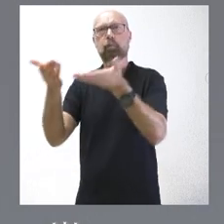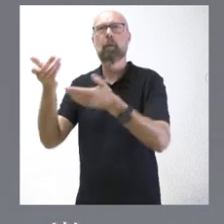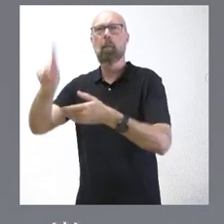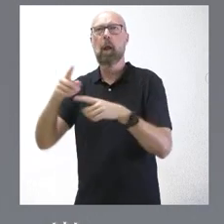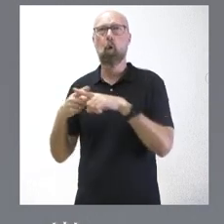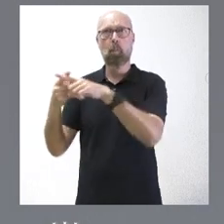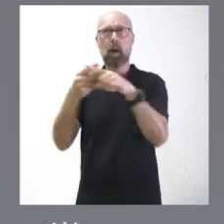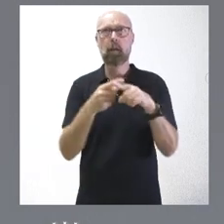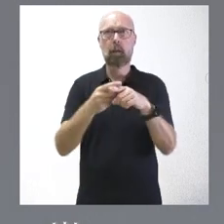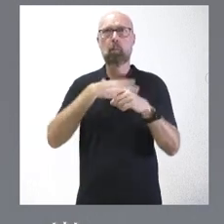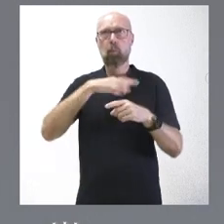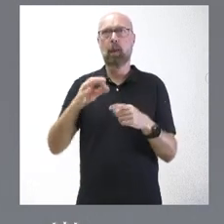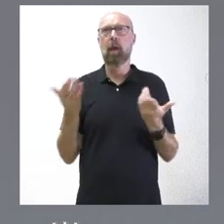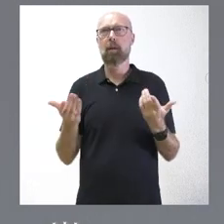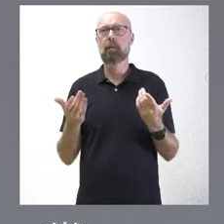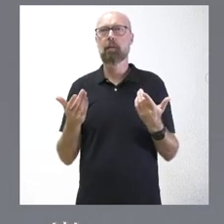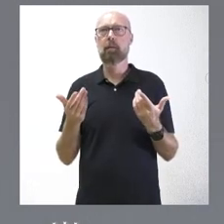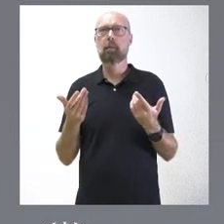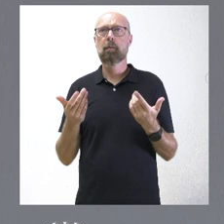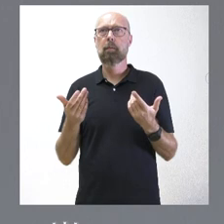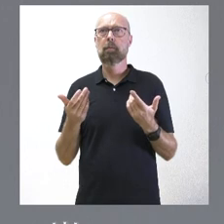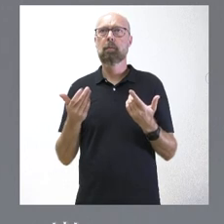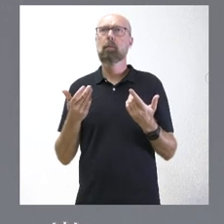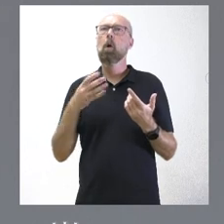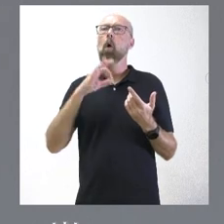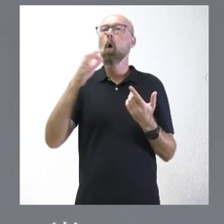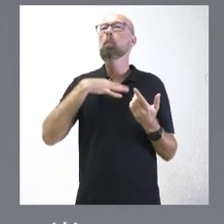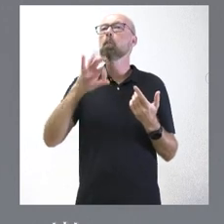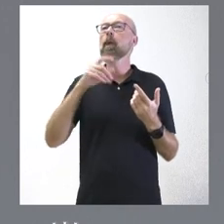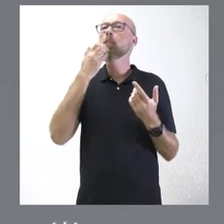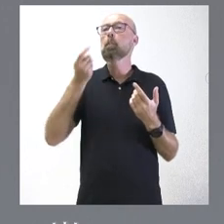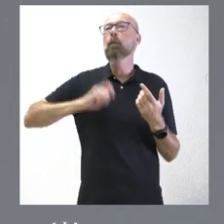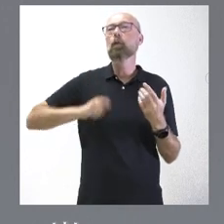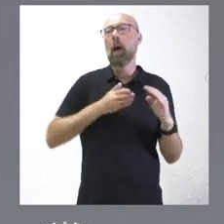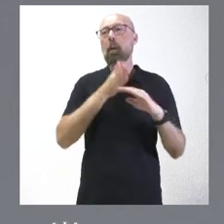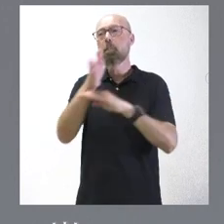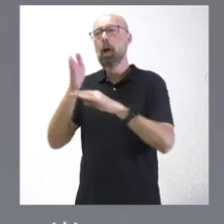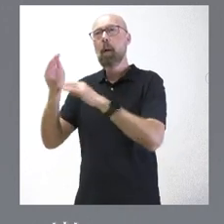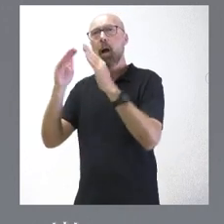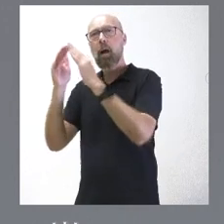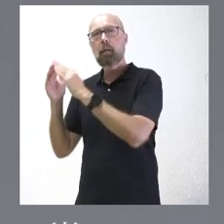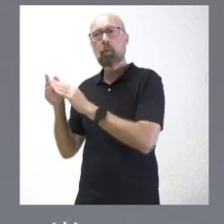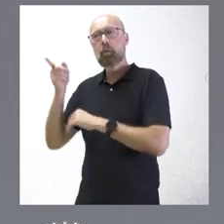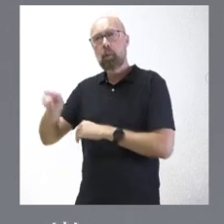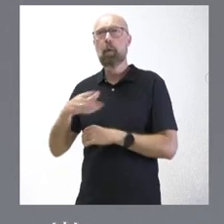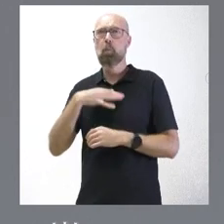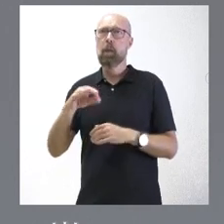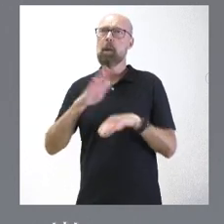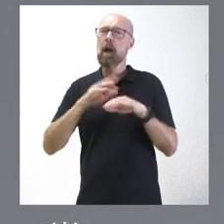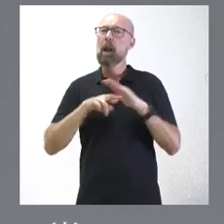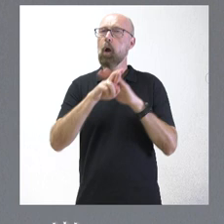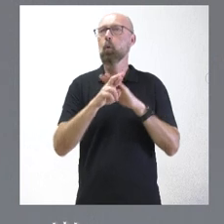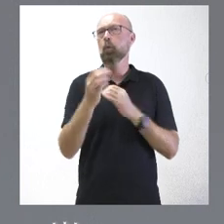se puedan prestar también en los domicilios optimizando de esta manera los recursos y por último